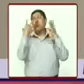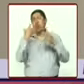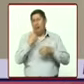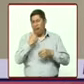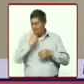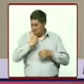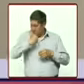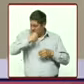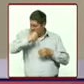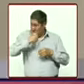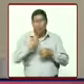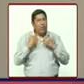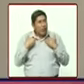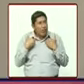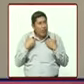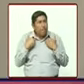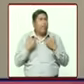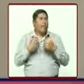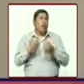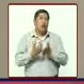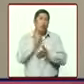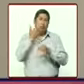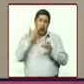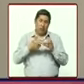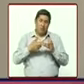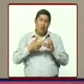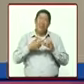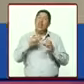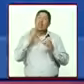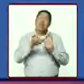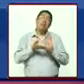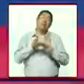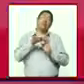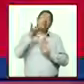nos están vendiendo para posteriormente justificar su elevación.